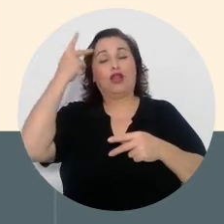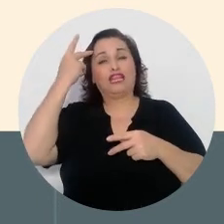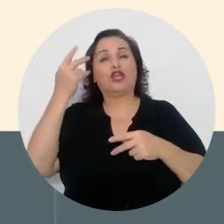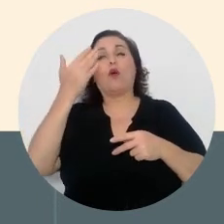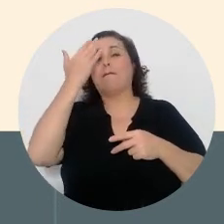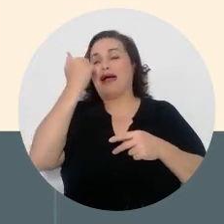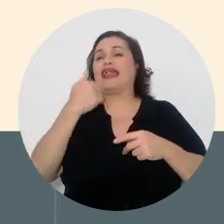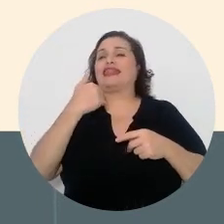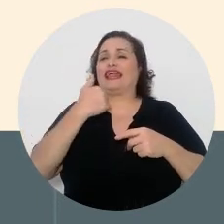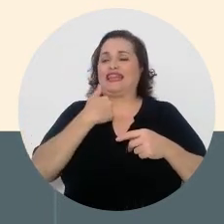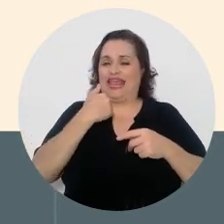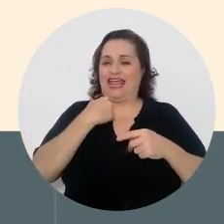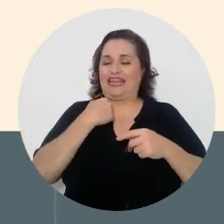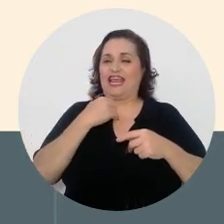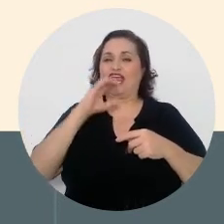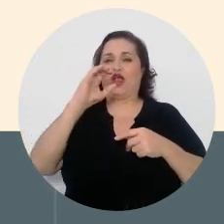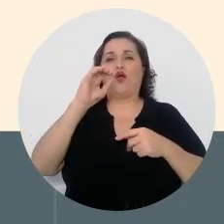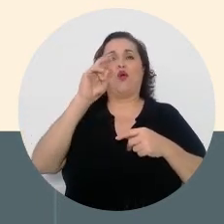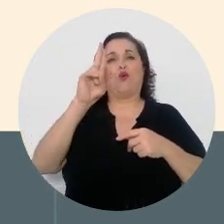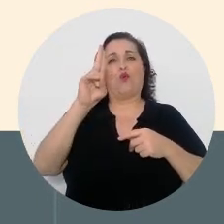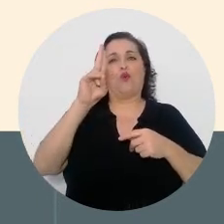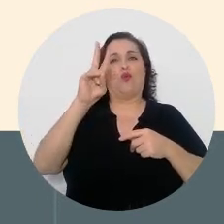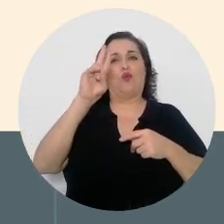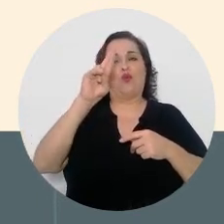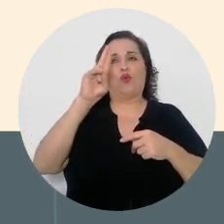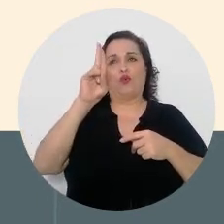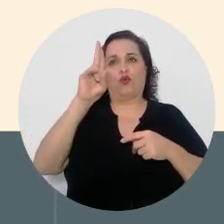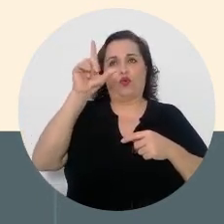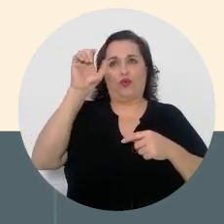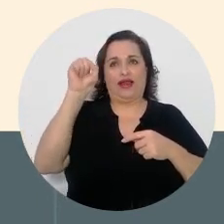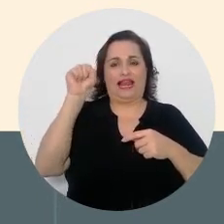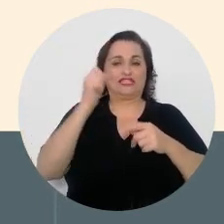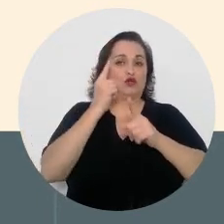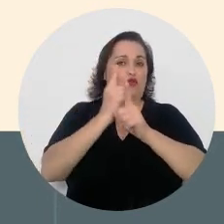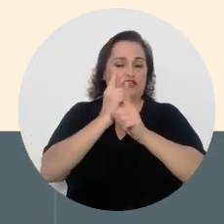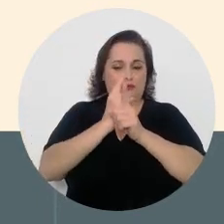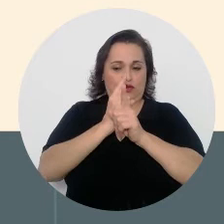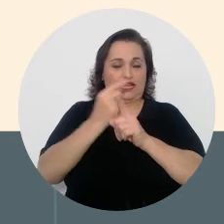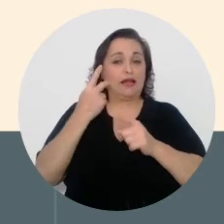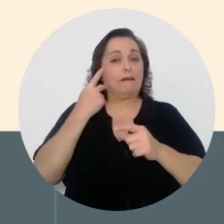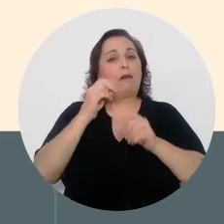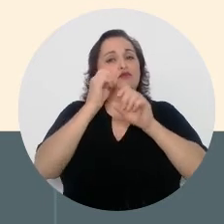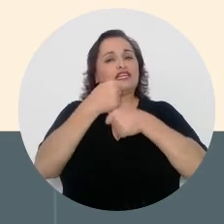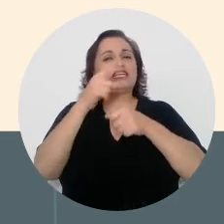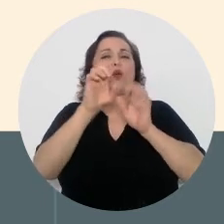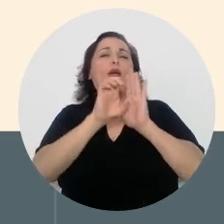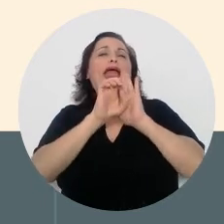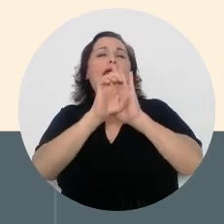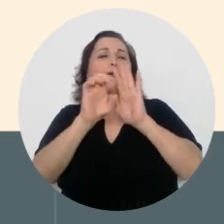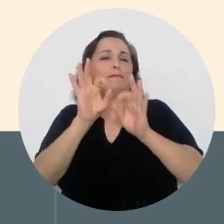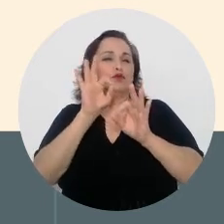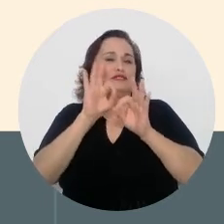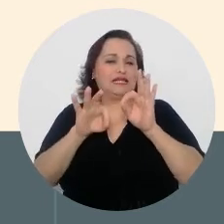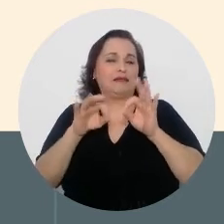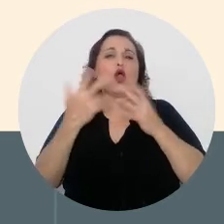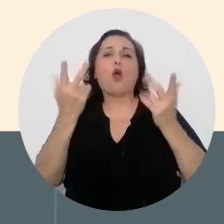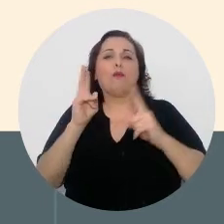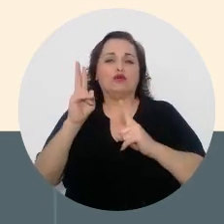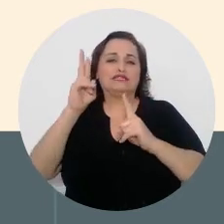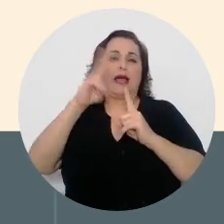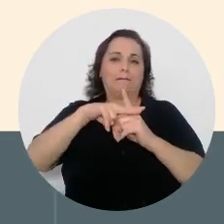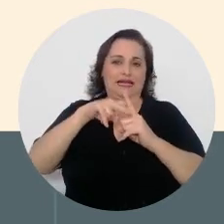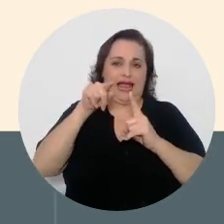políticos para obtener los escaños requeridos. Ahora vamos a hacer un ejemplo sencillo de